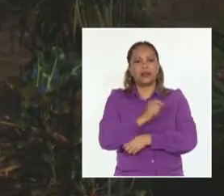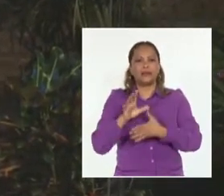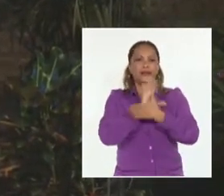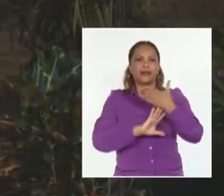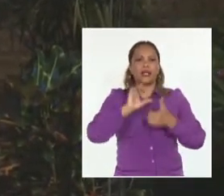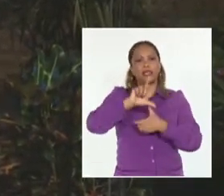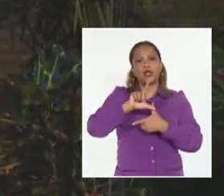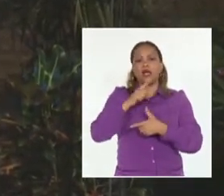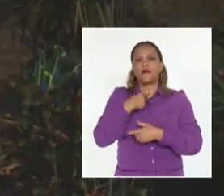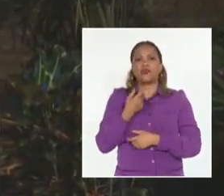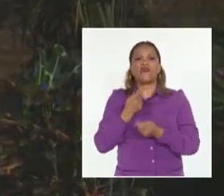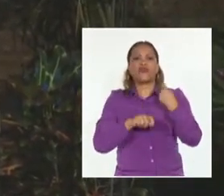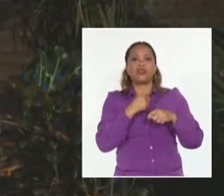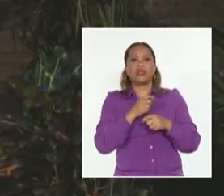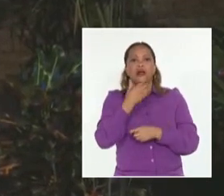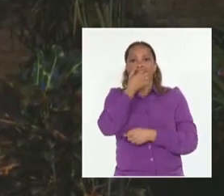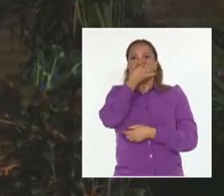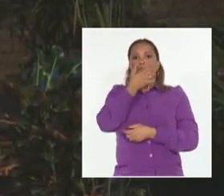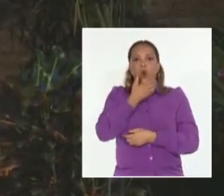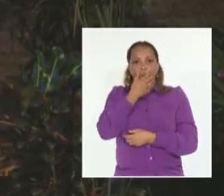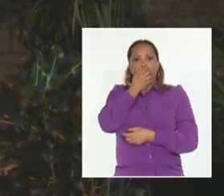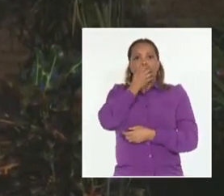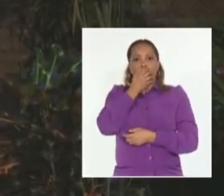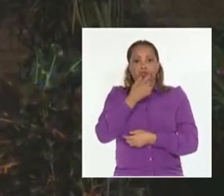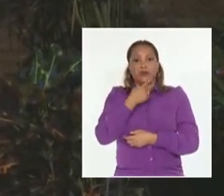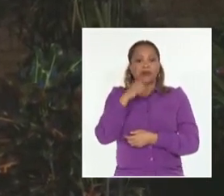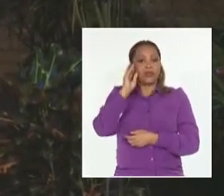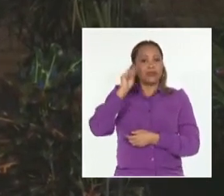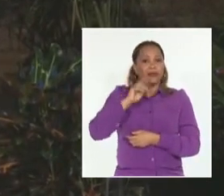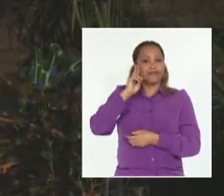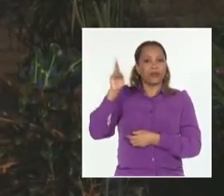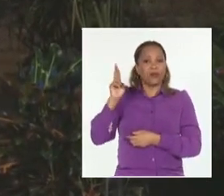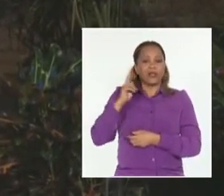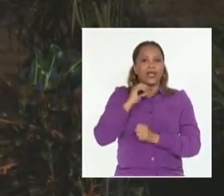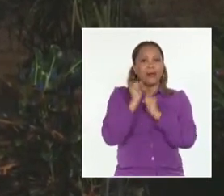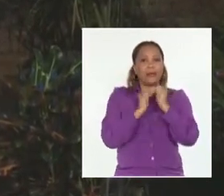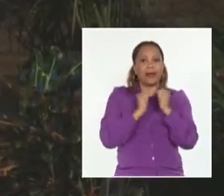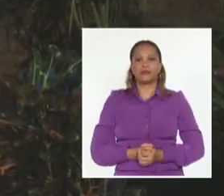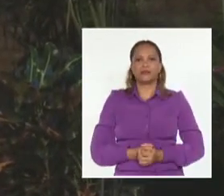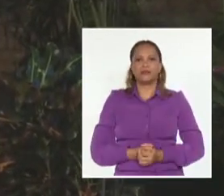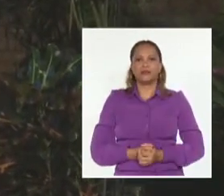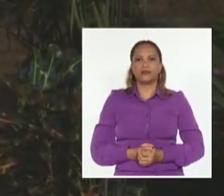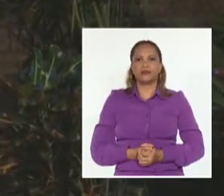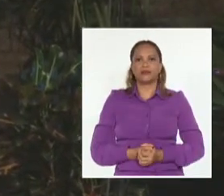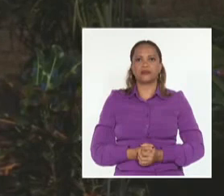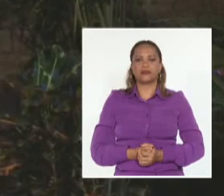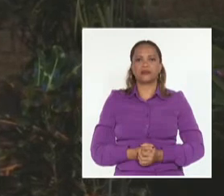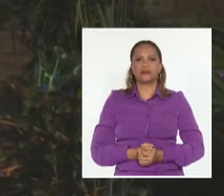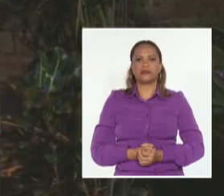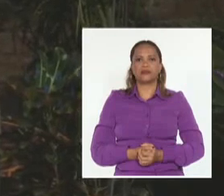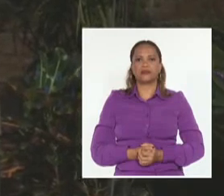vendieran oxígeno medicinal a Cuba cuando nuestra planta sufrió una avería en medio del pico pandémico.